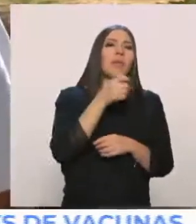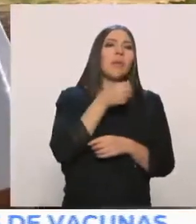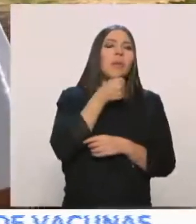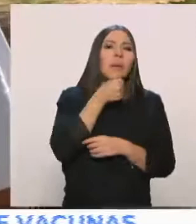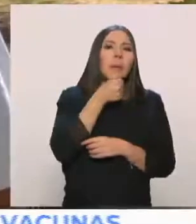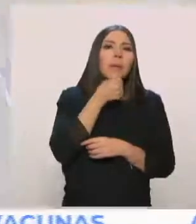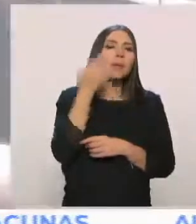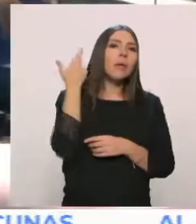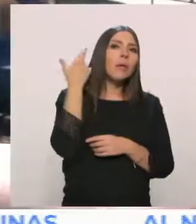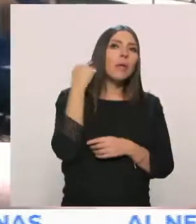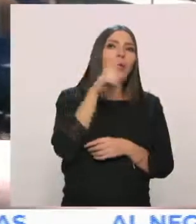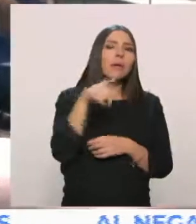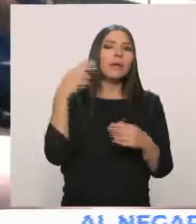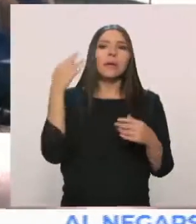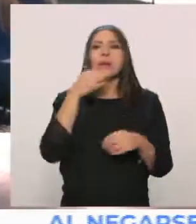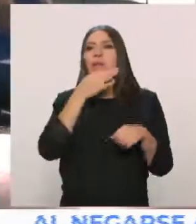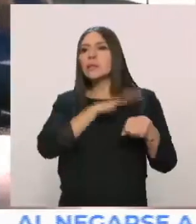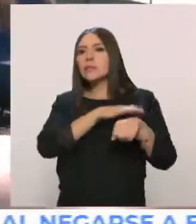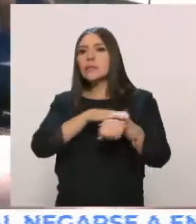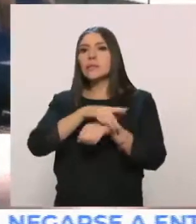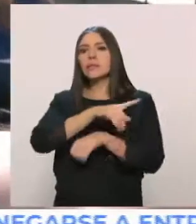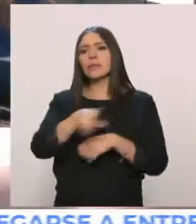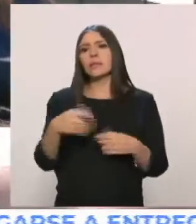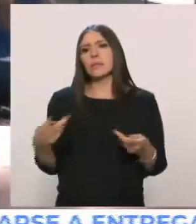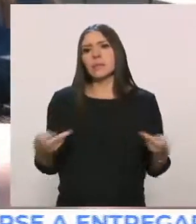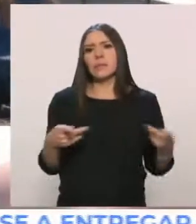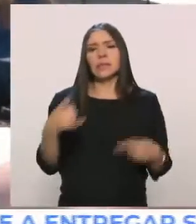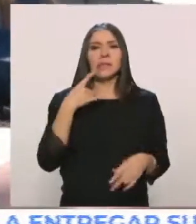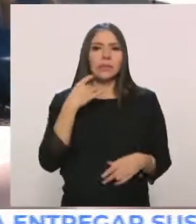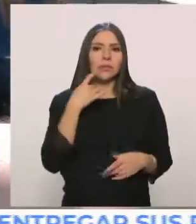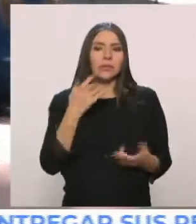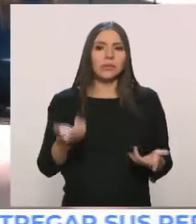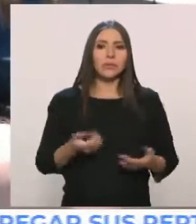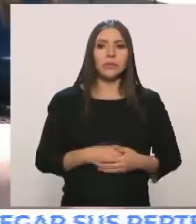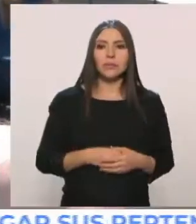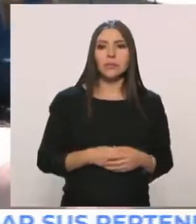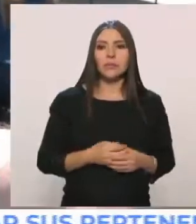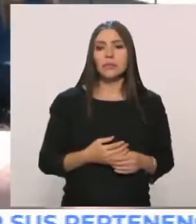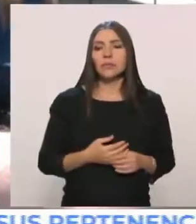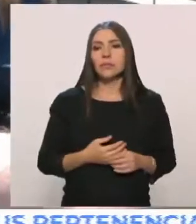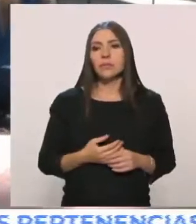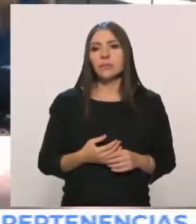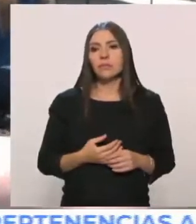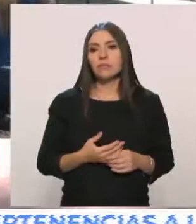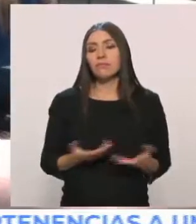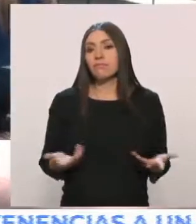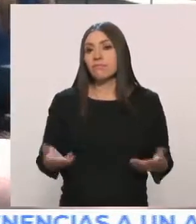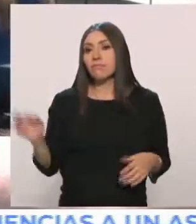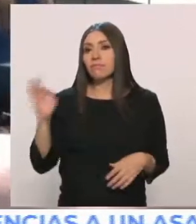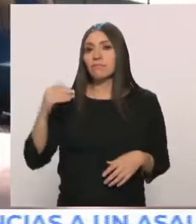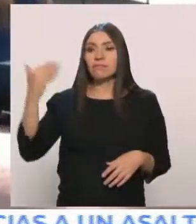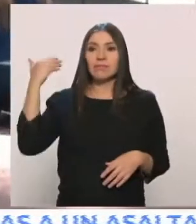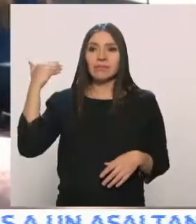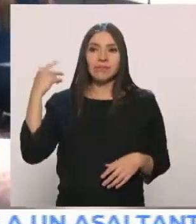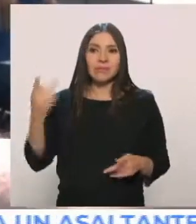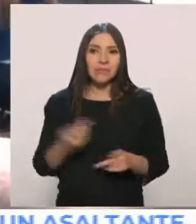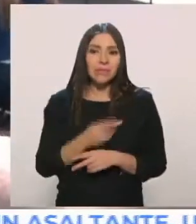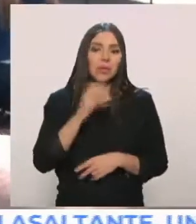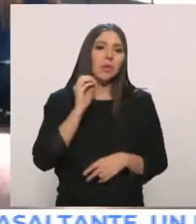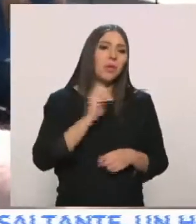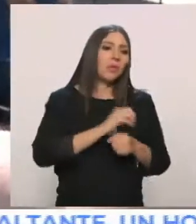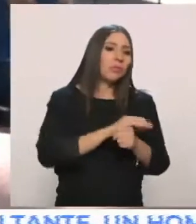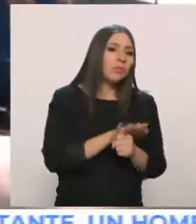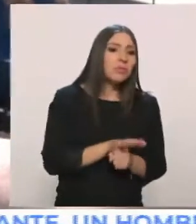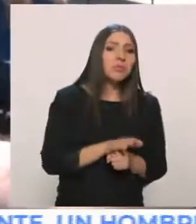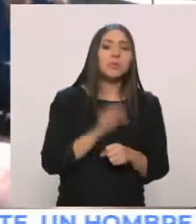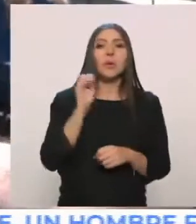es un gran esfuerzo. Quizá por los antecedentes que ha habido, o quizá por lo del coronavirus, quizá alguna otra incidencia,